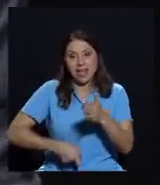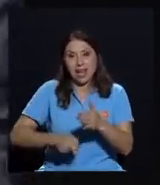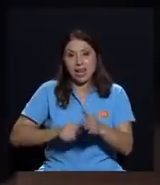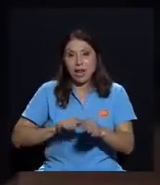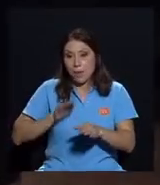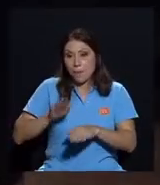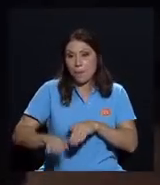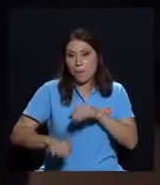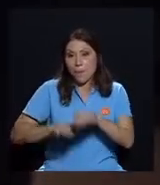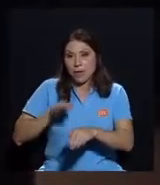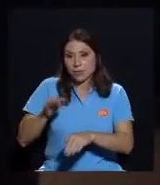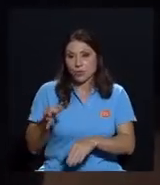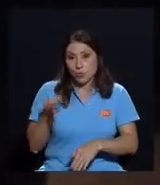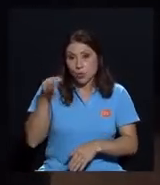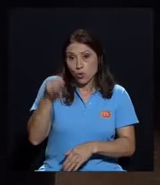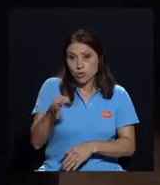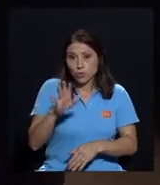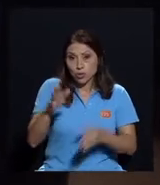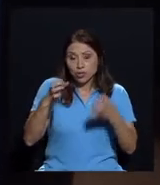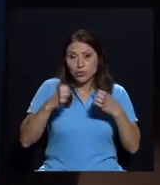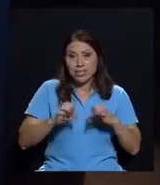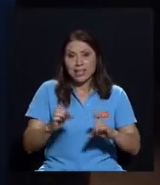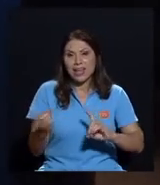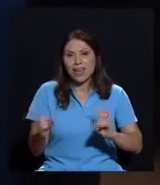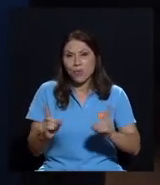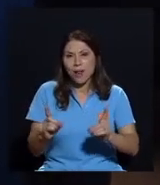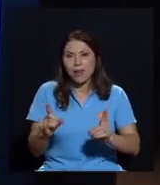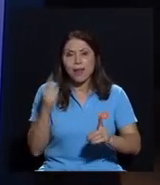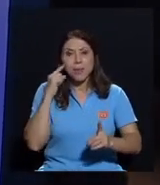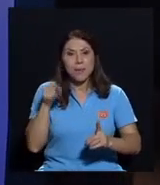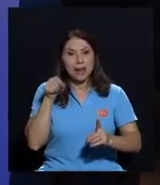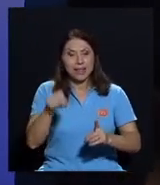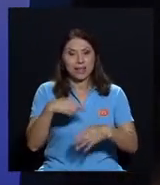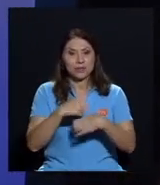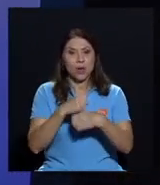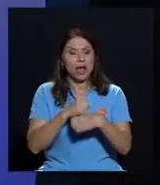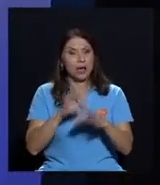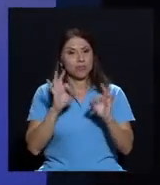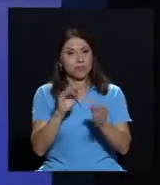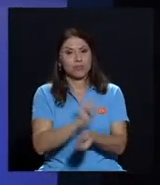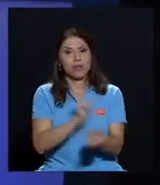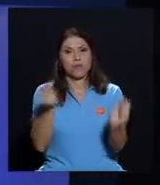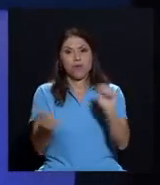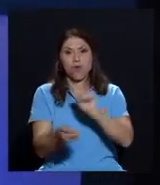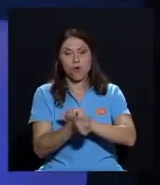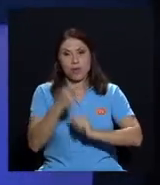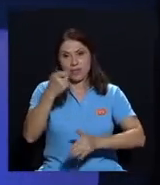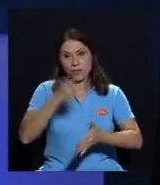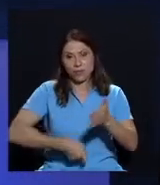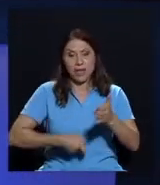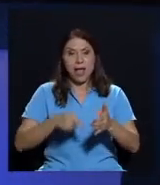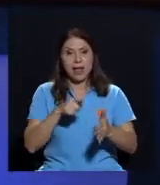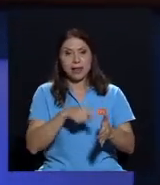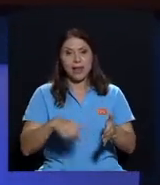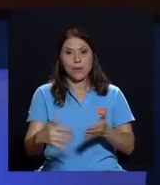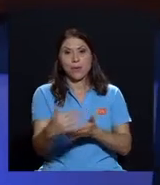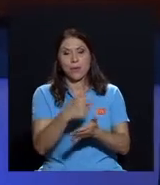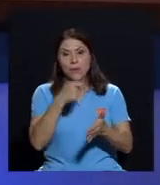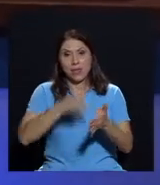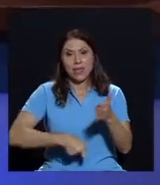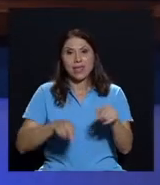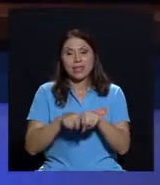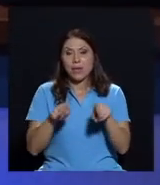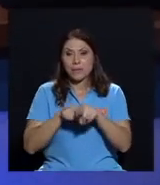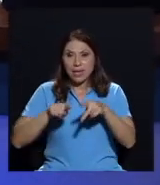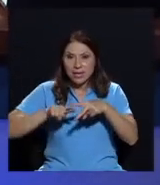para formar ese acuerdo político que haga viable una reforma tributaria por el lado de los impuestos y entrarle